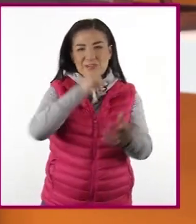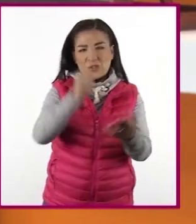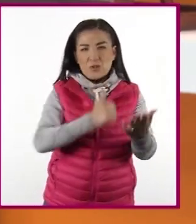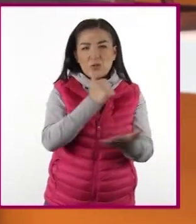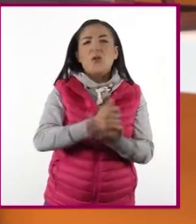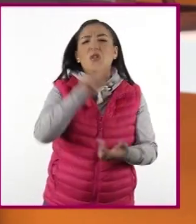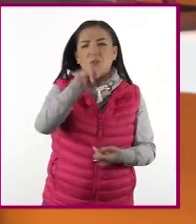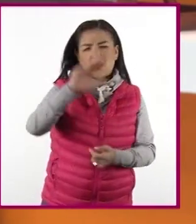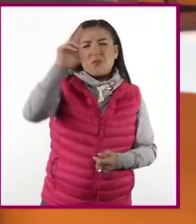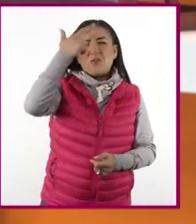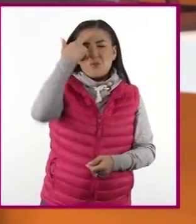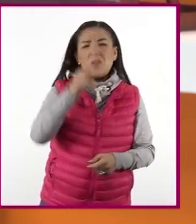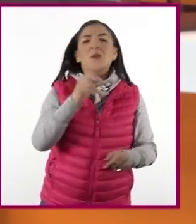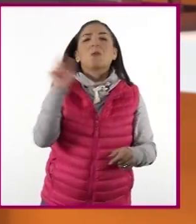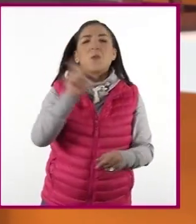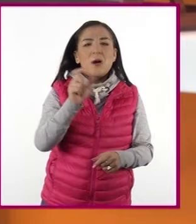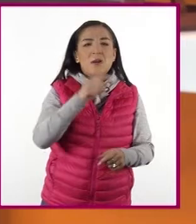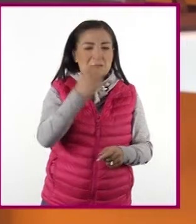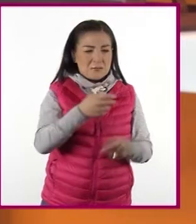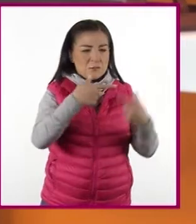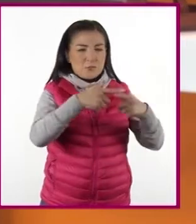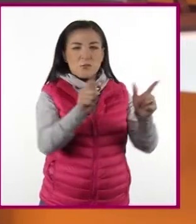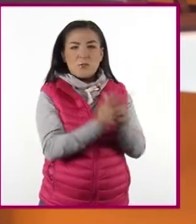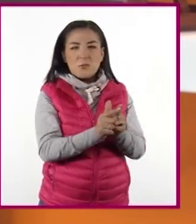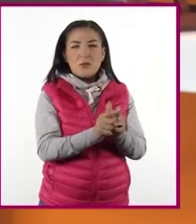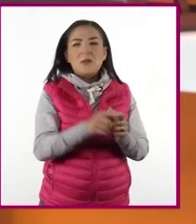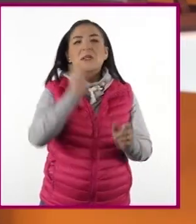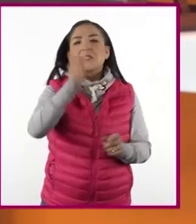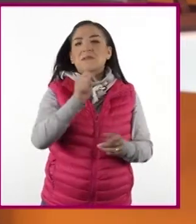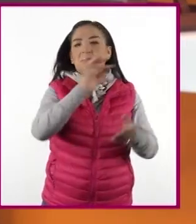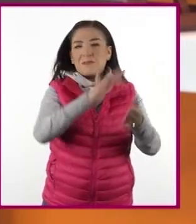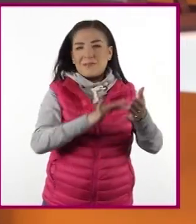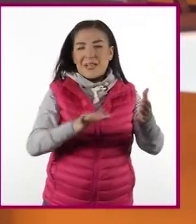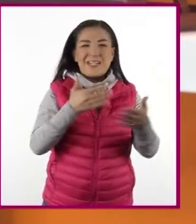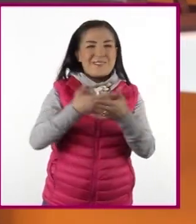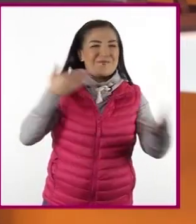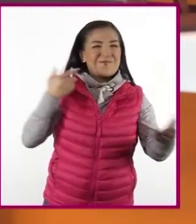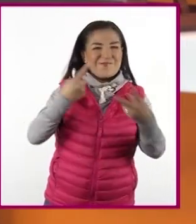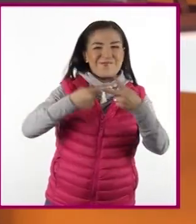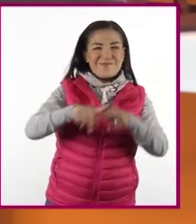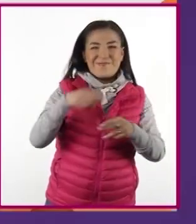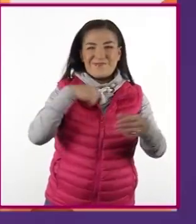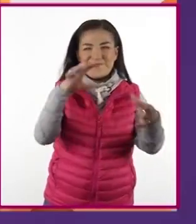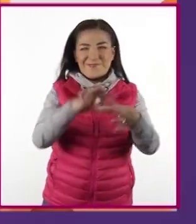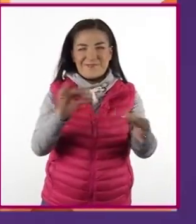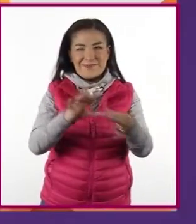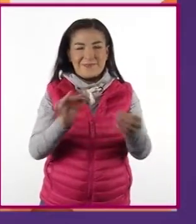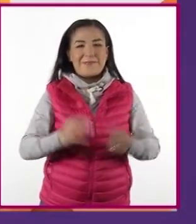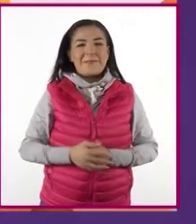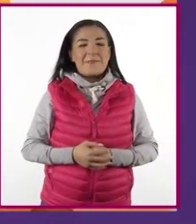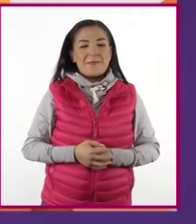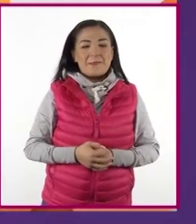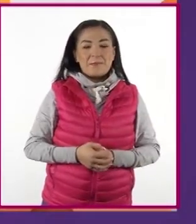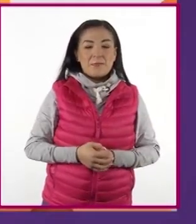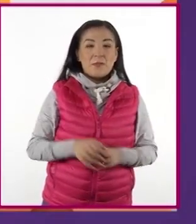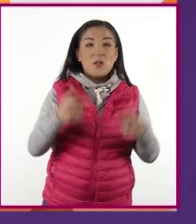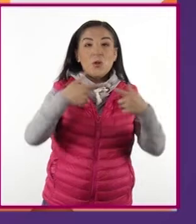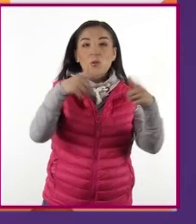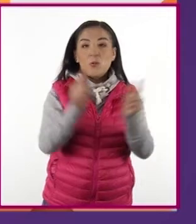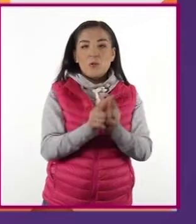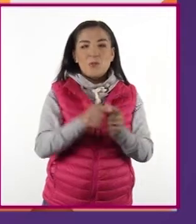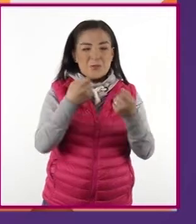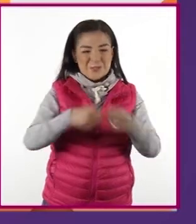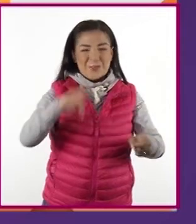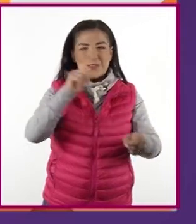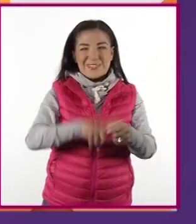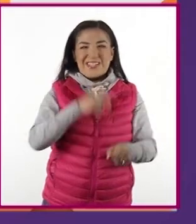en qué situación se encontraban estos grupos, con el texto que se leyó al inicio de esta sesión. Los grupos sociales que